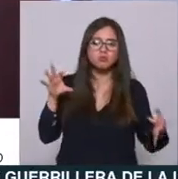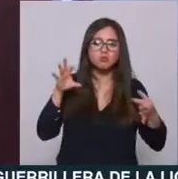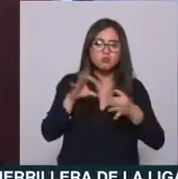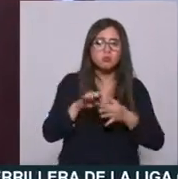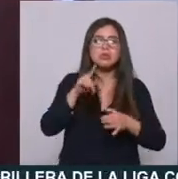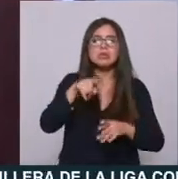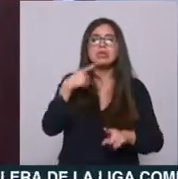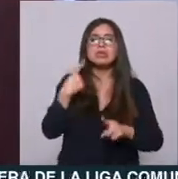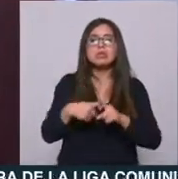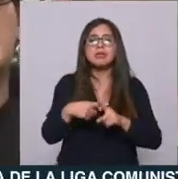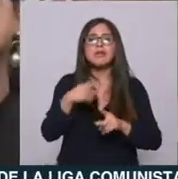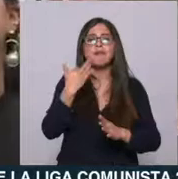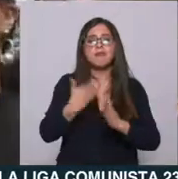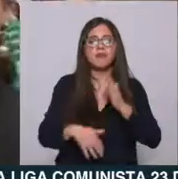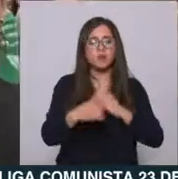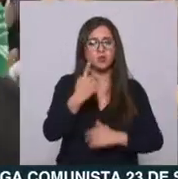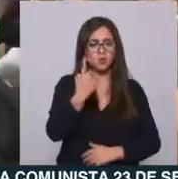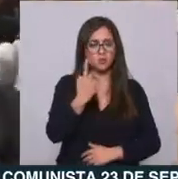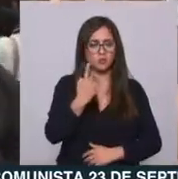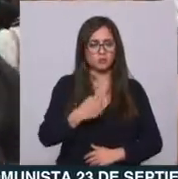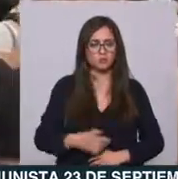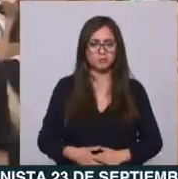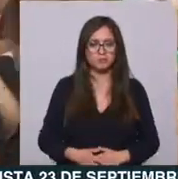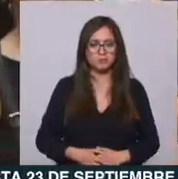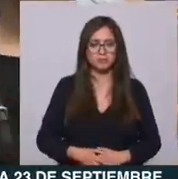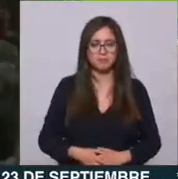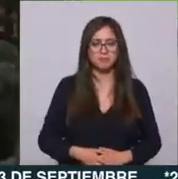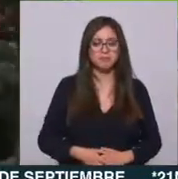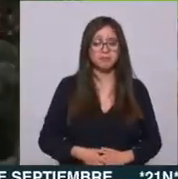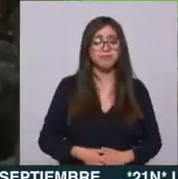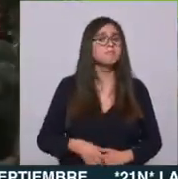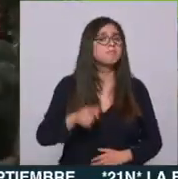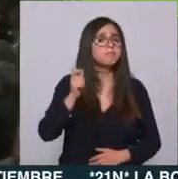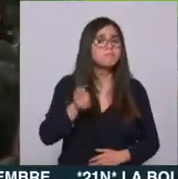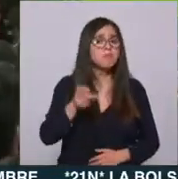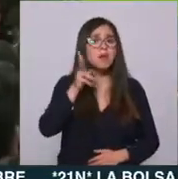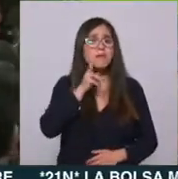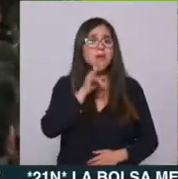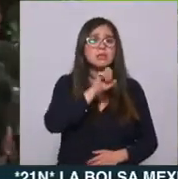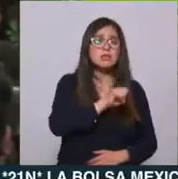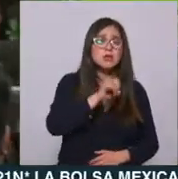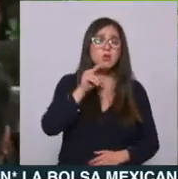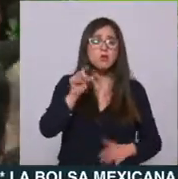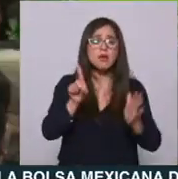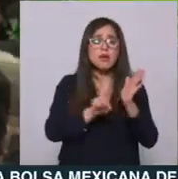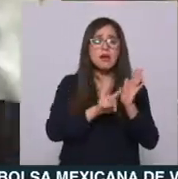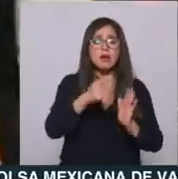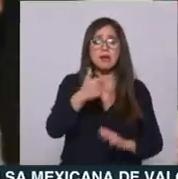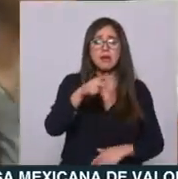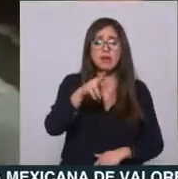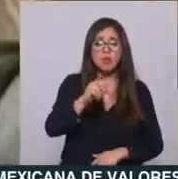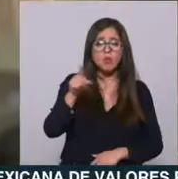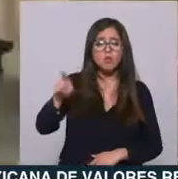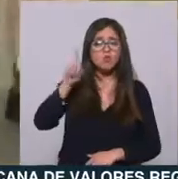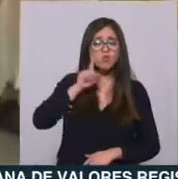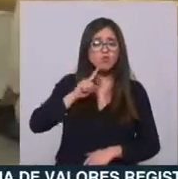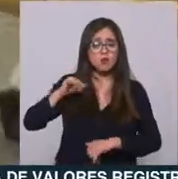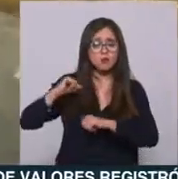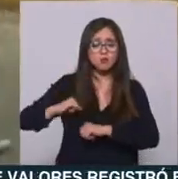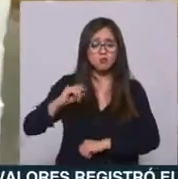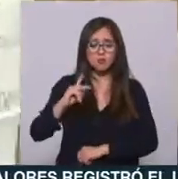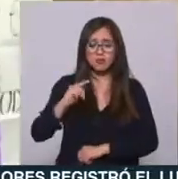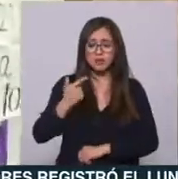que nos falta una. Respecto a la aplicación de la alerta de género, la funcionaria destacó la importancia de seguir puliendo